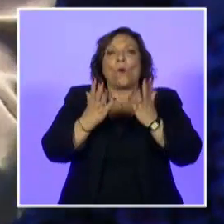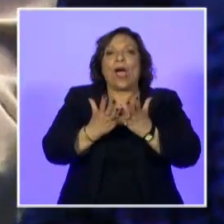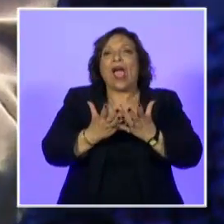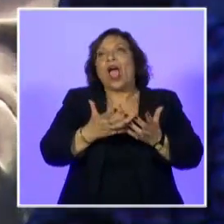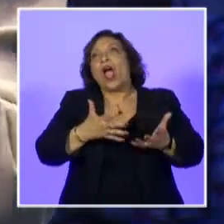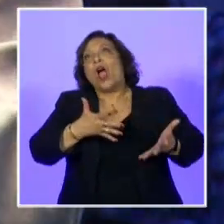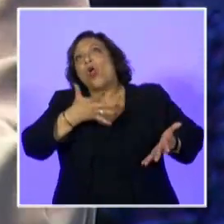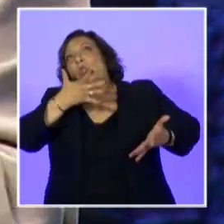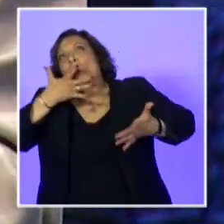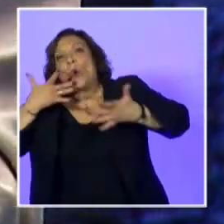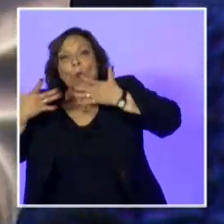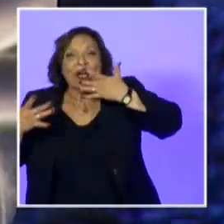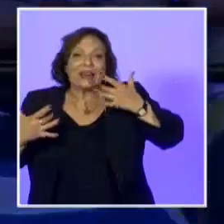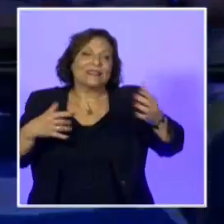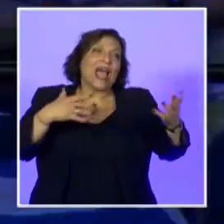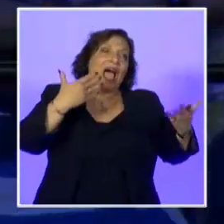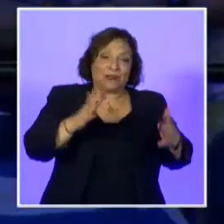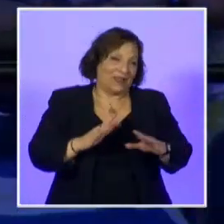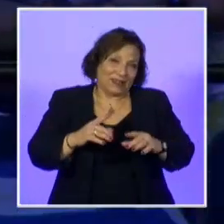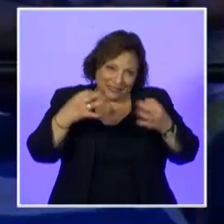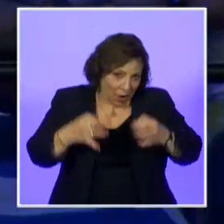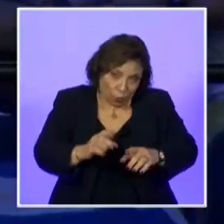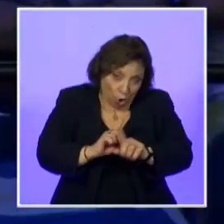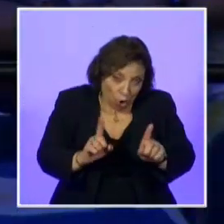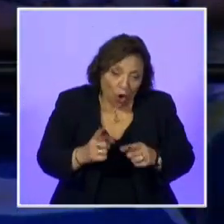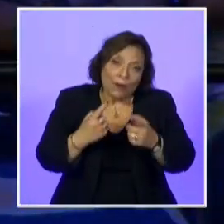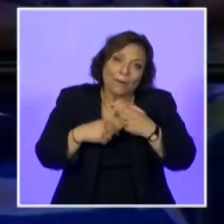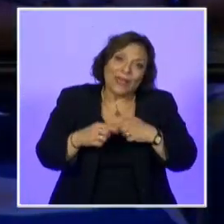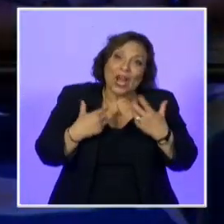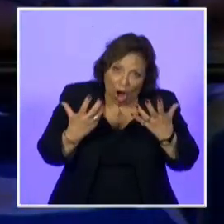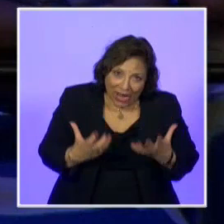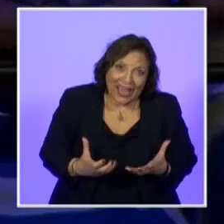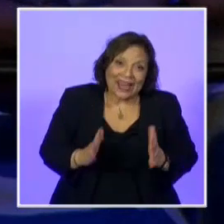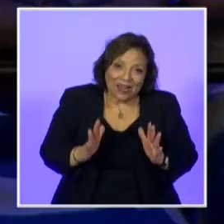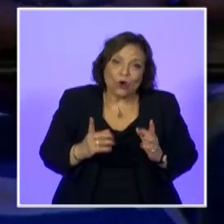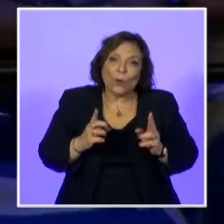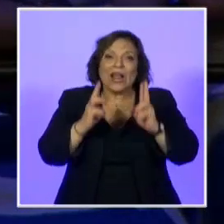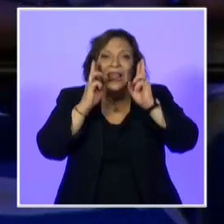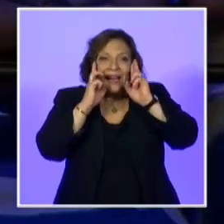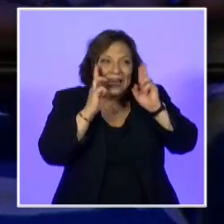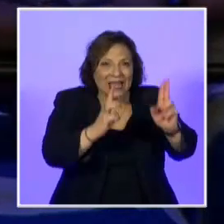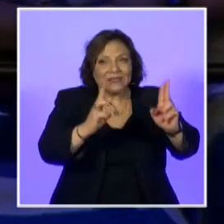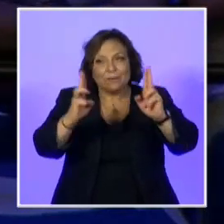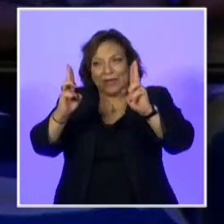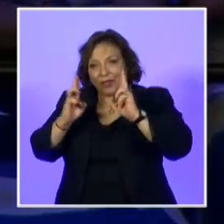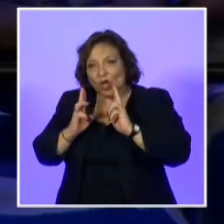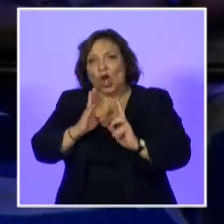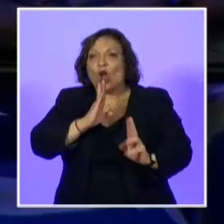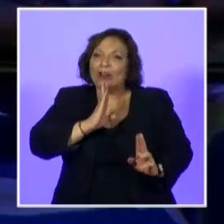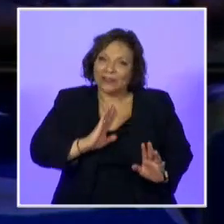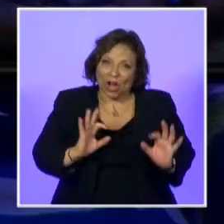dulzura, pero sí podemos pretender un tránsito respetuoso y